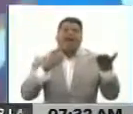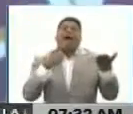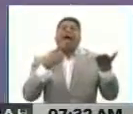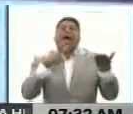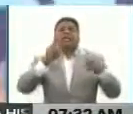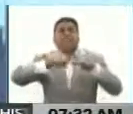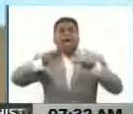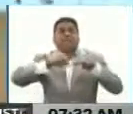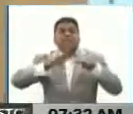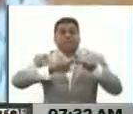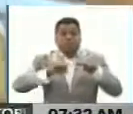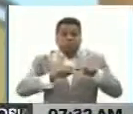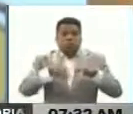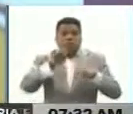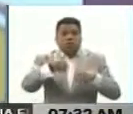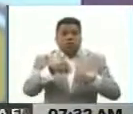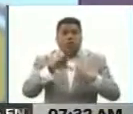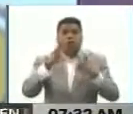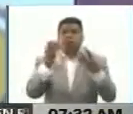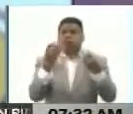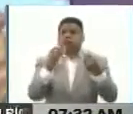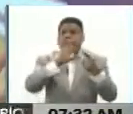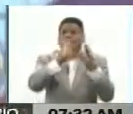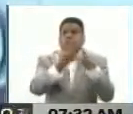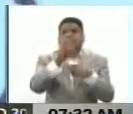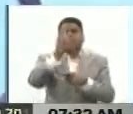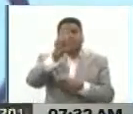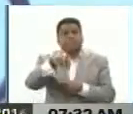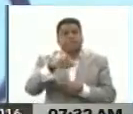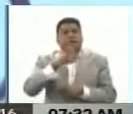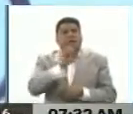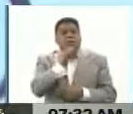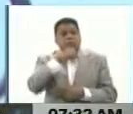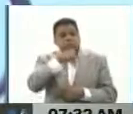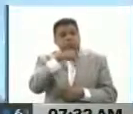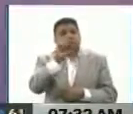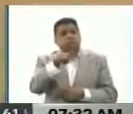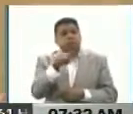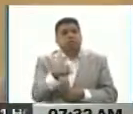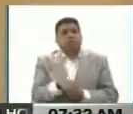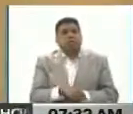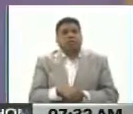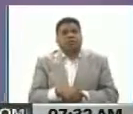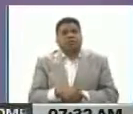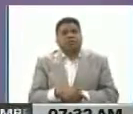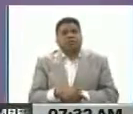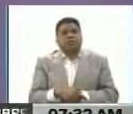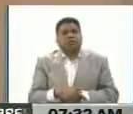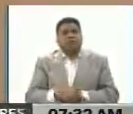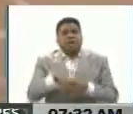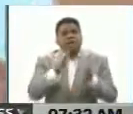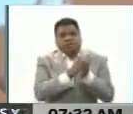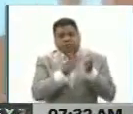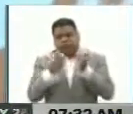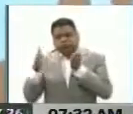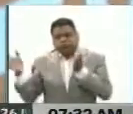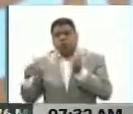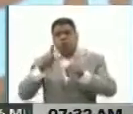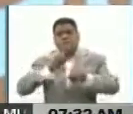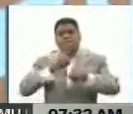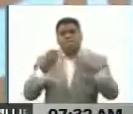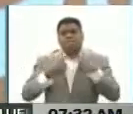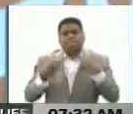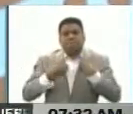talento sorprendente, incluso hay personas de la tercera edad que explotan su talento cultural, digamos ya en este periodo de su vida. ¿Es